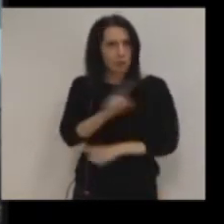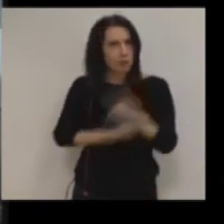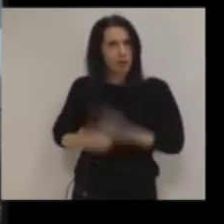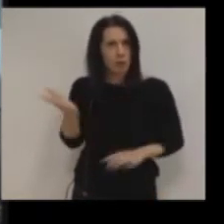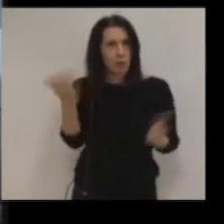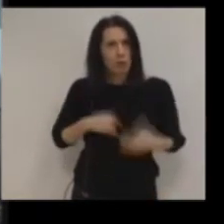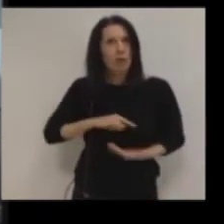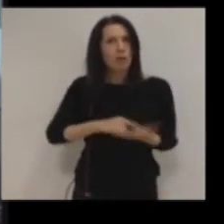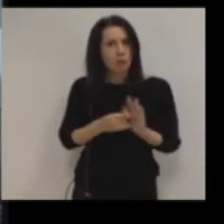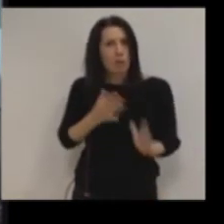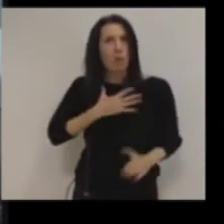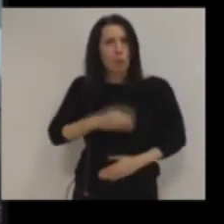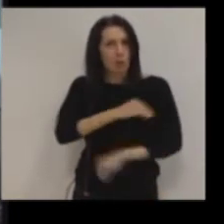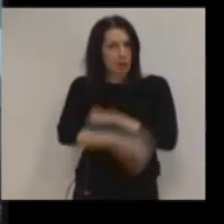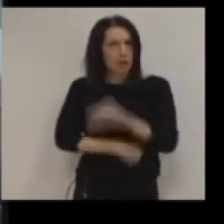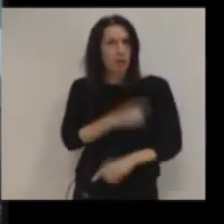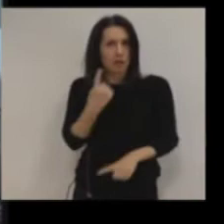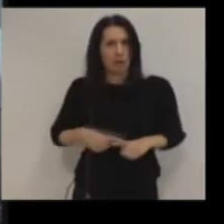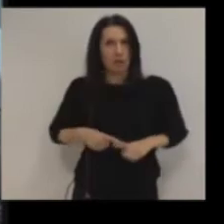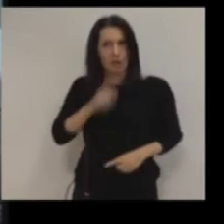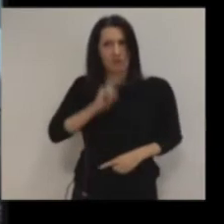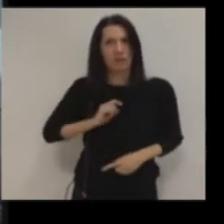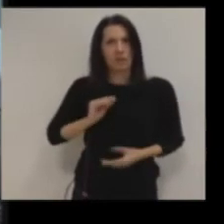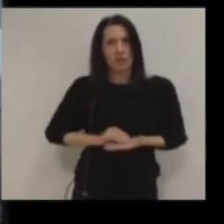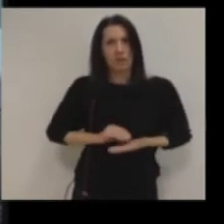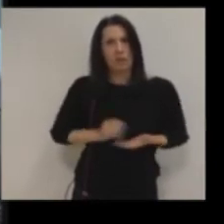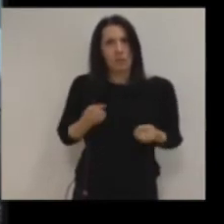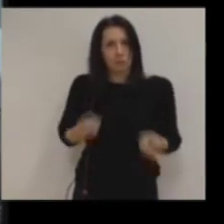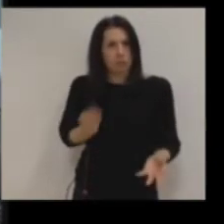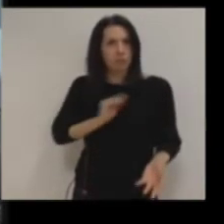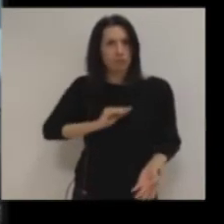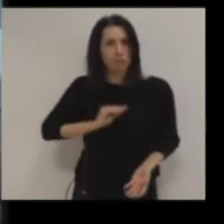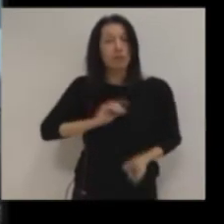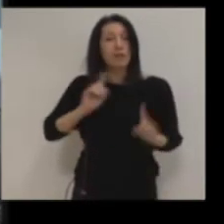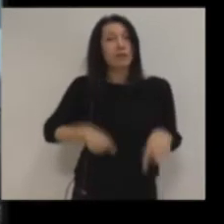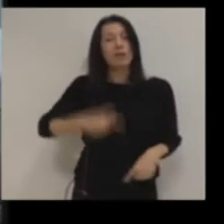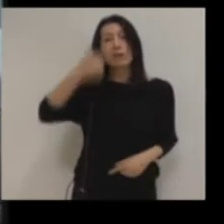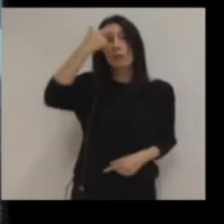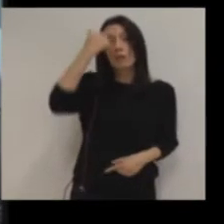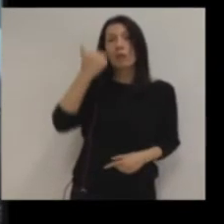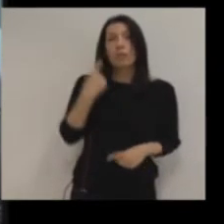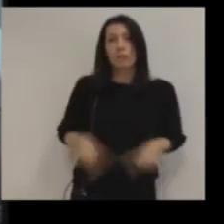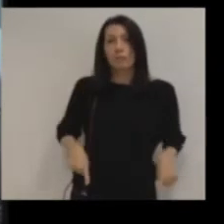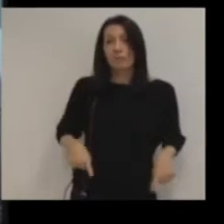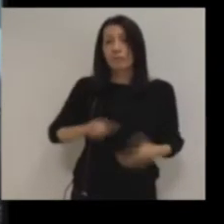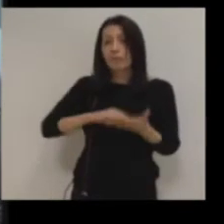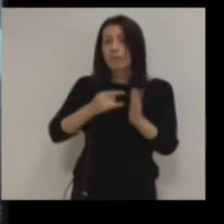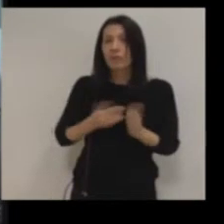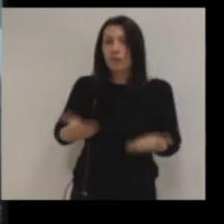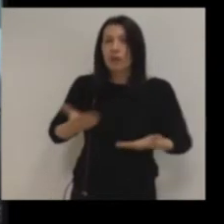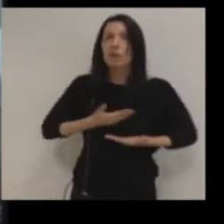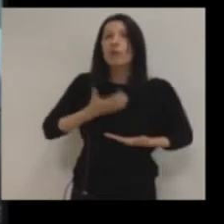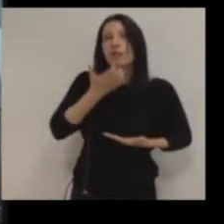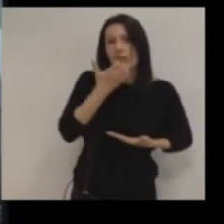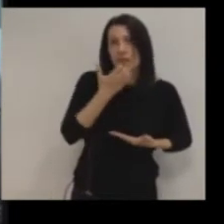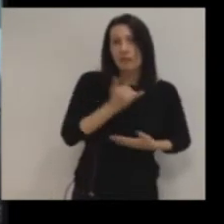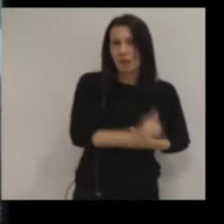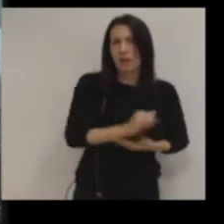la tecnología se pueden hacer esas cosas. Y también hay que tener en cuenta una cosa, y la tecnología ayuda a quien tiene